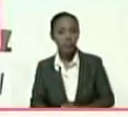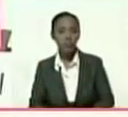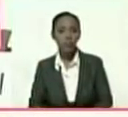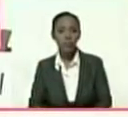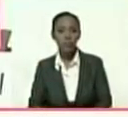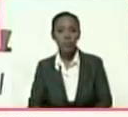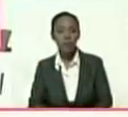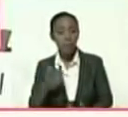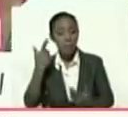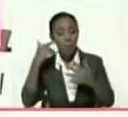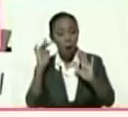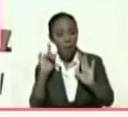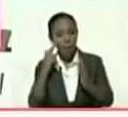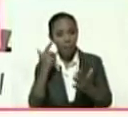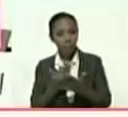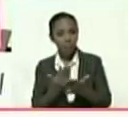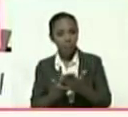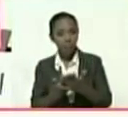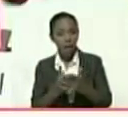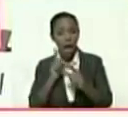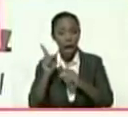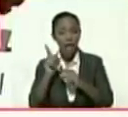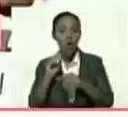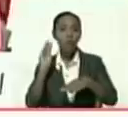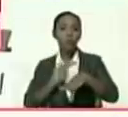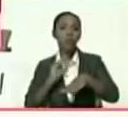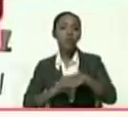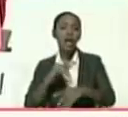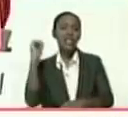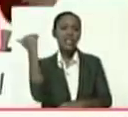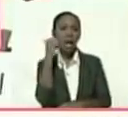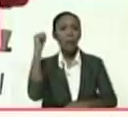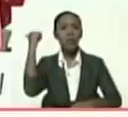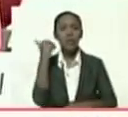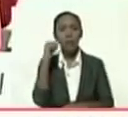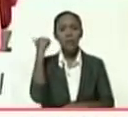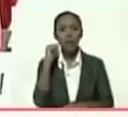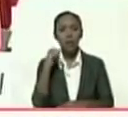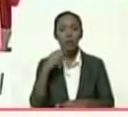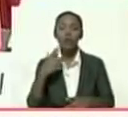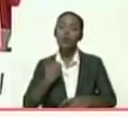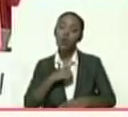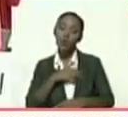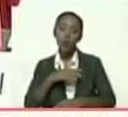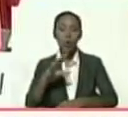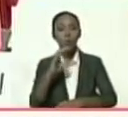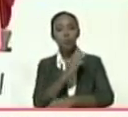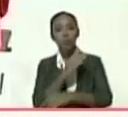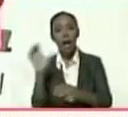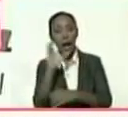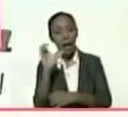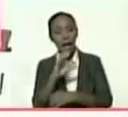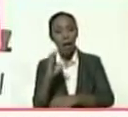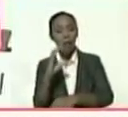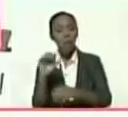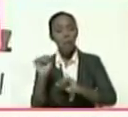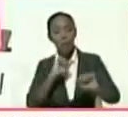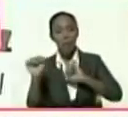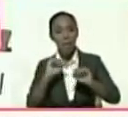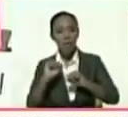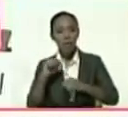Vamos a ver qué pasa. Ellos están anunciando que el sábado, vamos a ver qué pasa. Nos movemos nosotros para Caracas el sábado. Nos venimos para